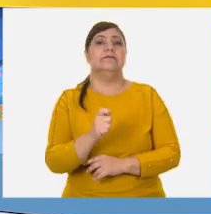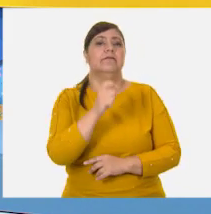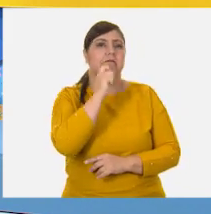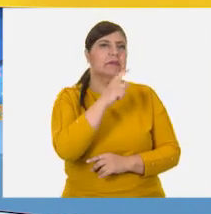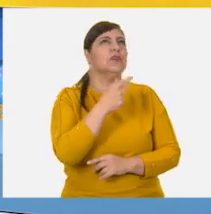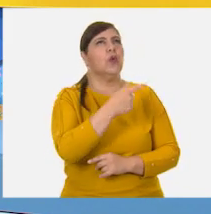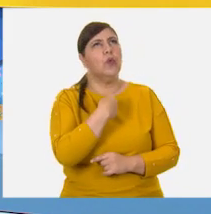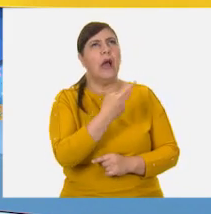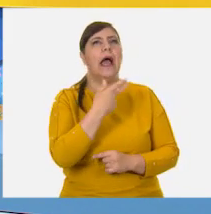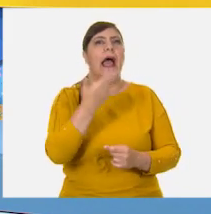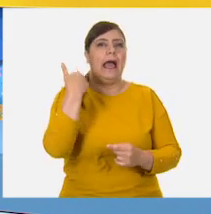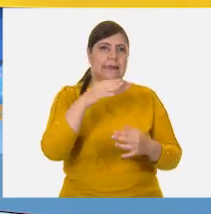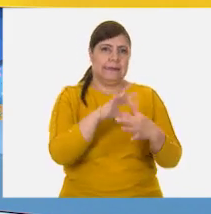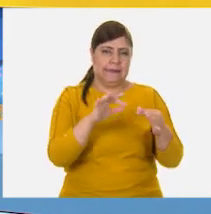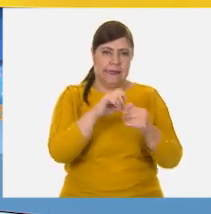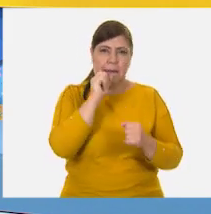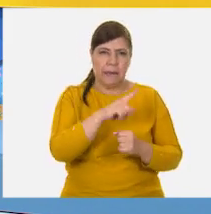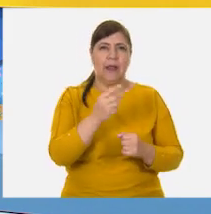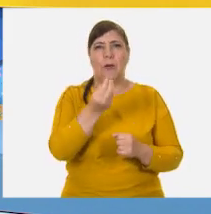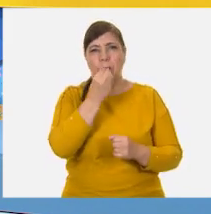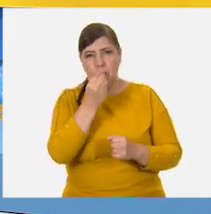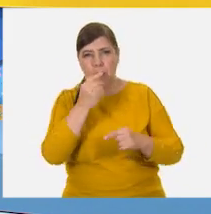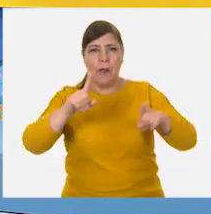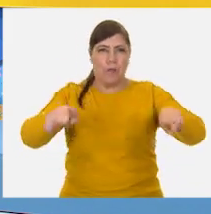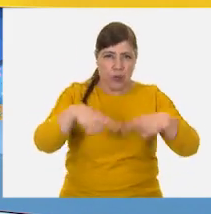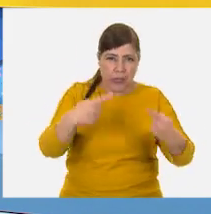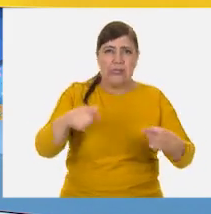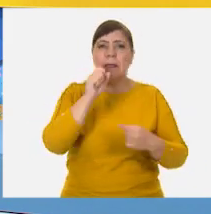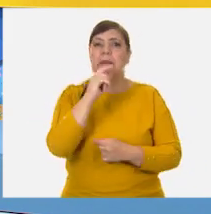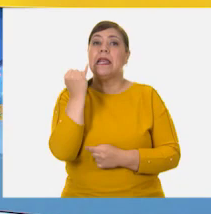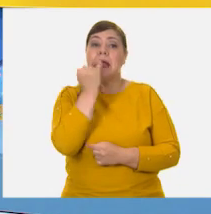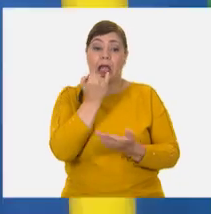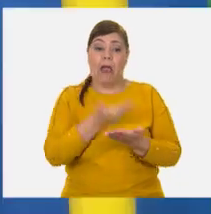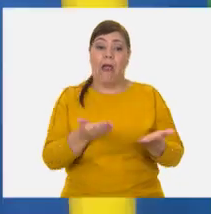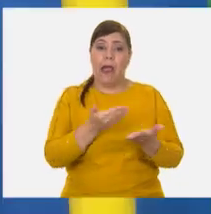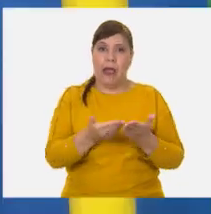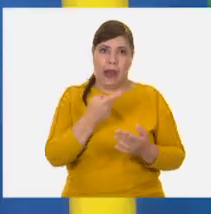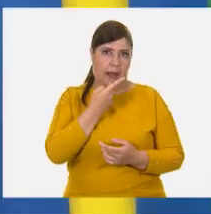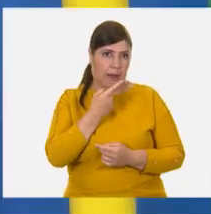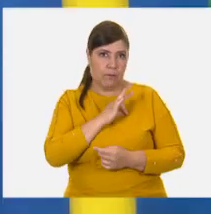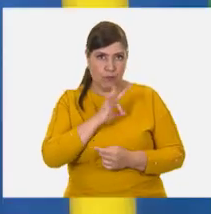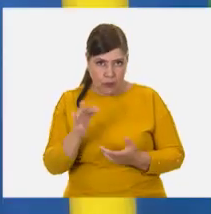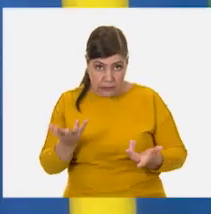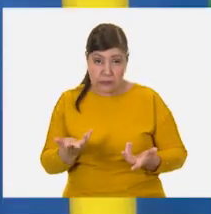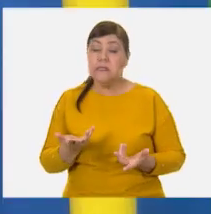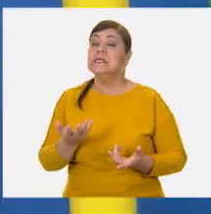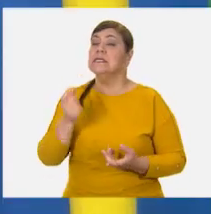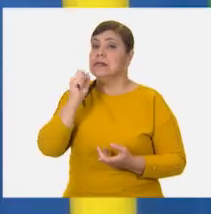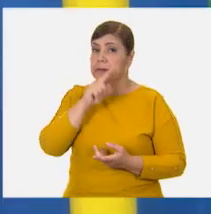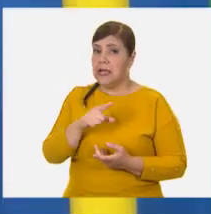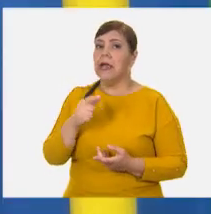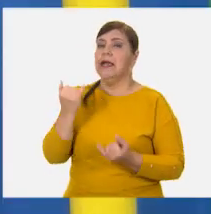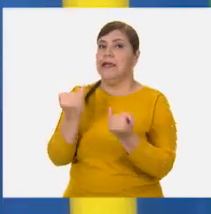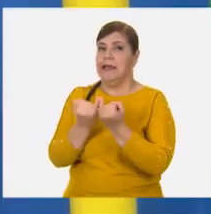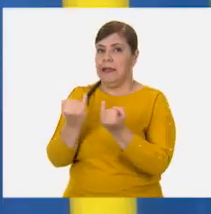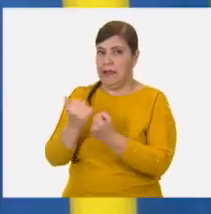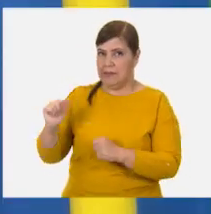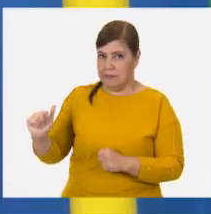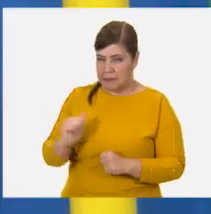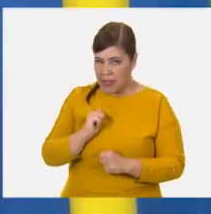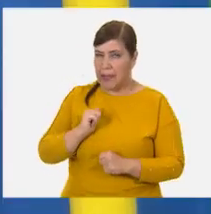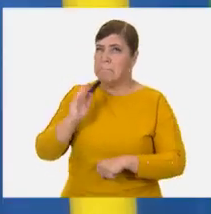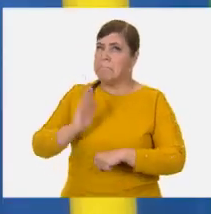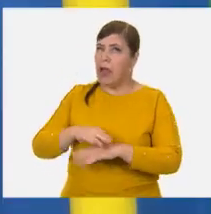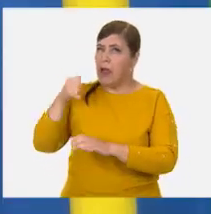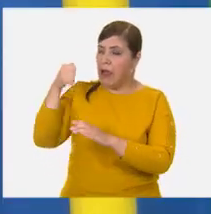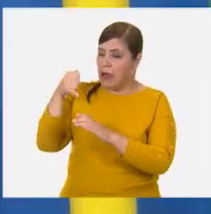comida, música e incluso un poco de lenguaje que hablamos hoy en día. También aprovechamos para ahondar un poco más en